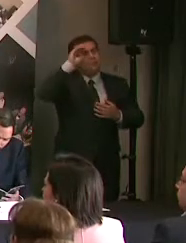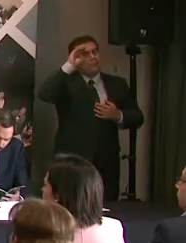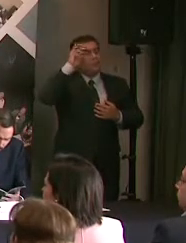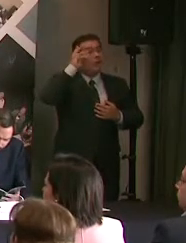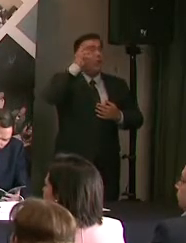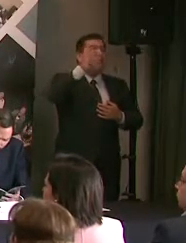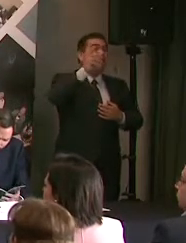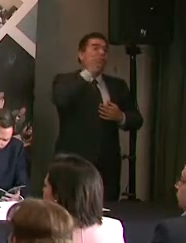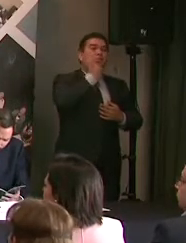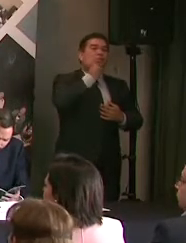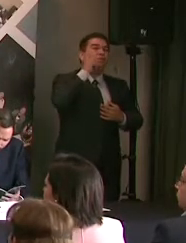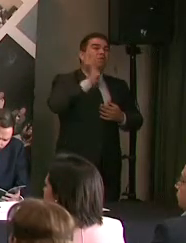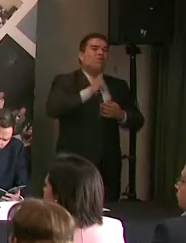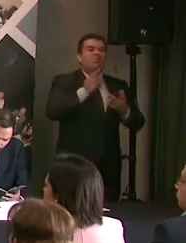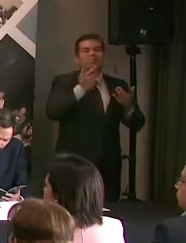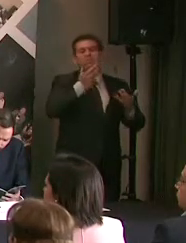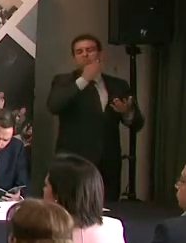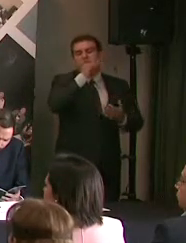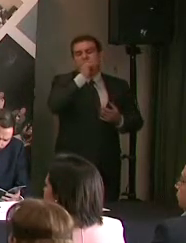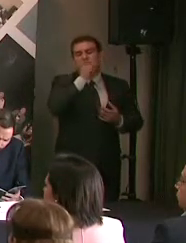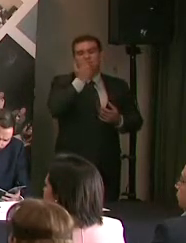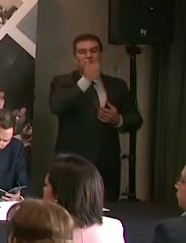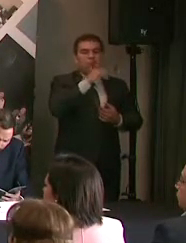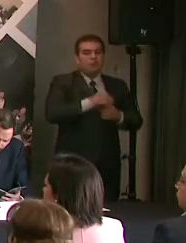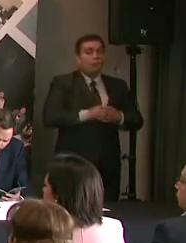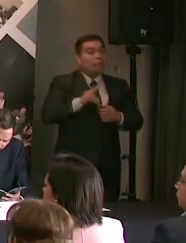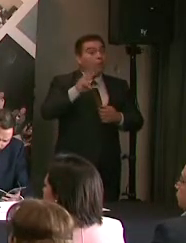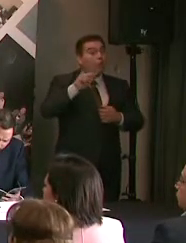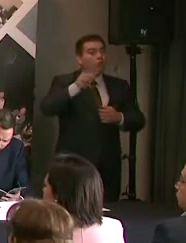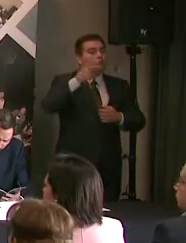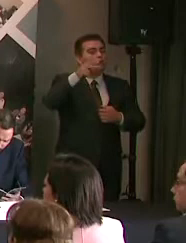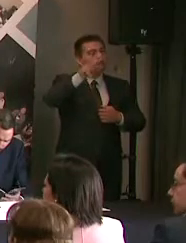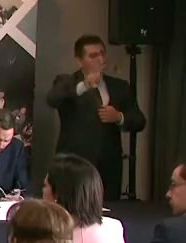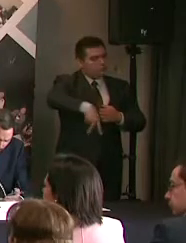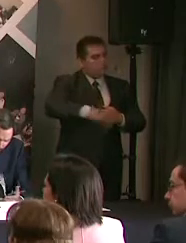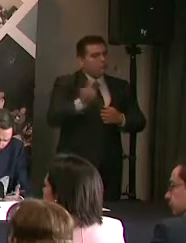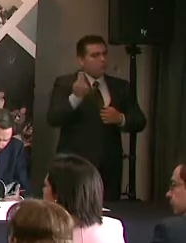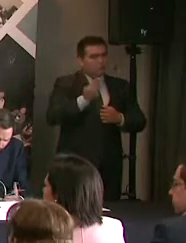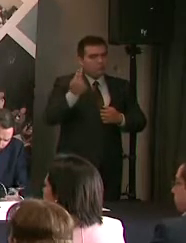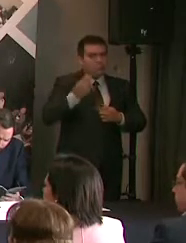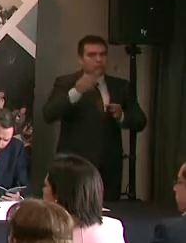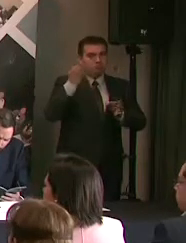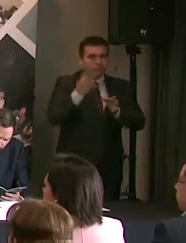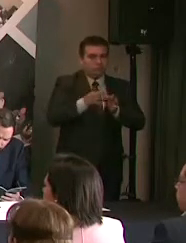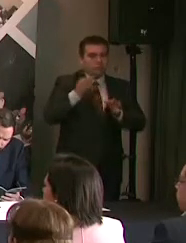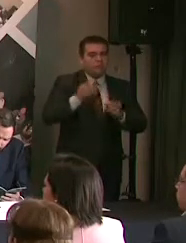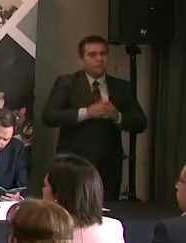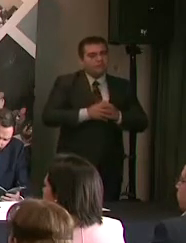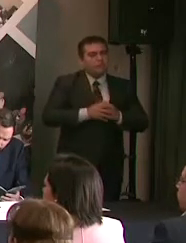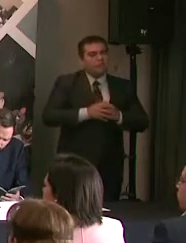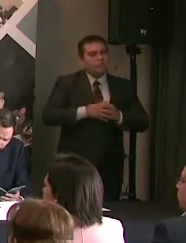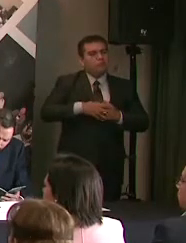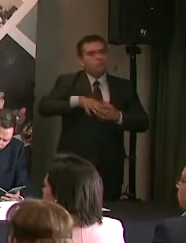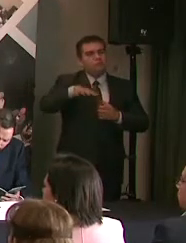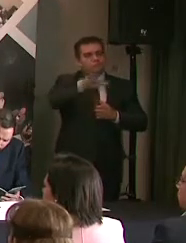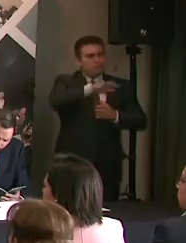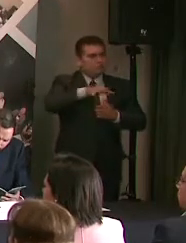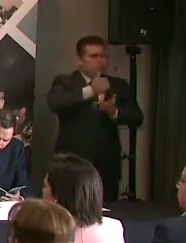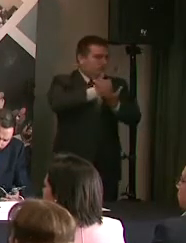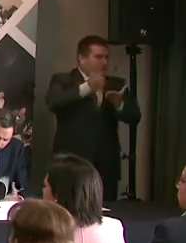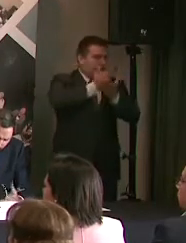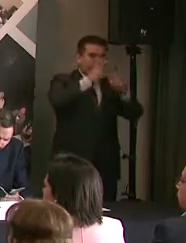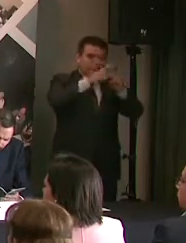una realidad. La paridad en la integración de congresos y ayuntamientos guarda un estadio aún en